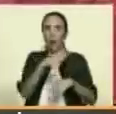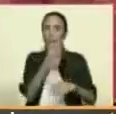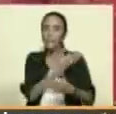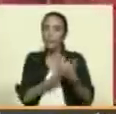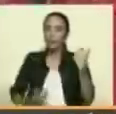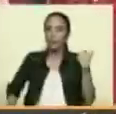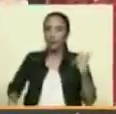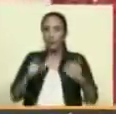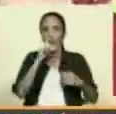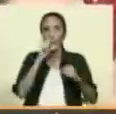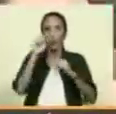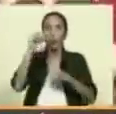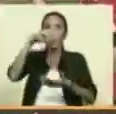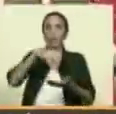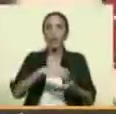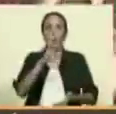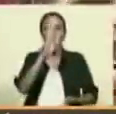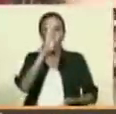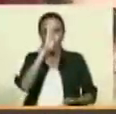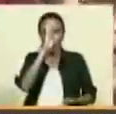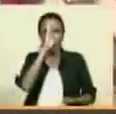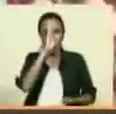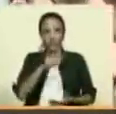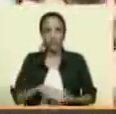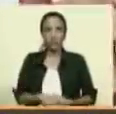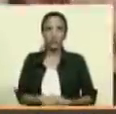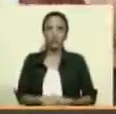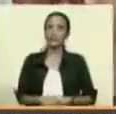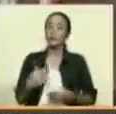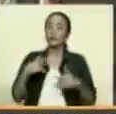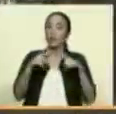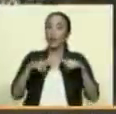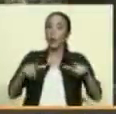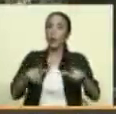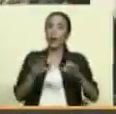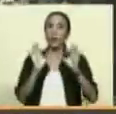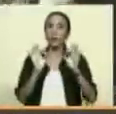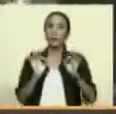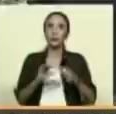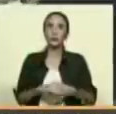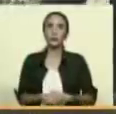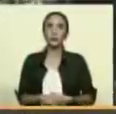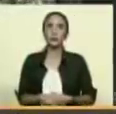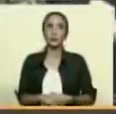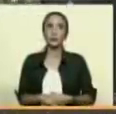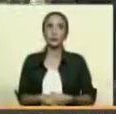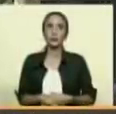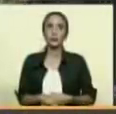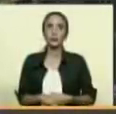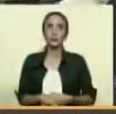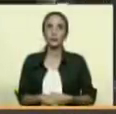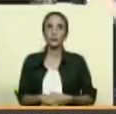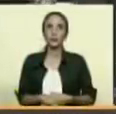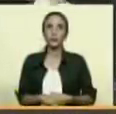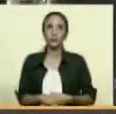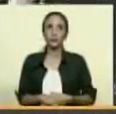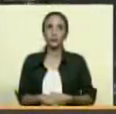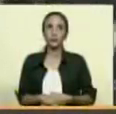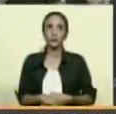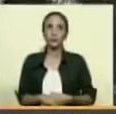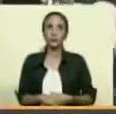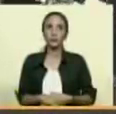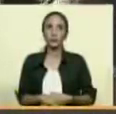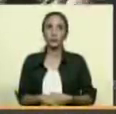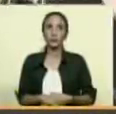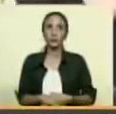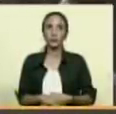presidente Nicolás Maduro Moros al punto de concentración a este acto de masas que se encuentra acá en el